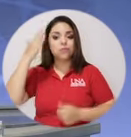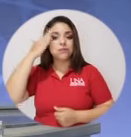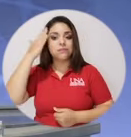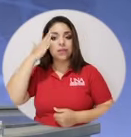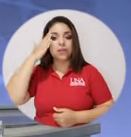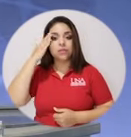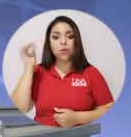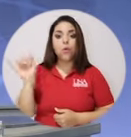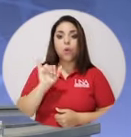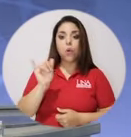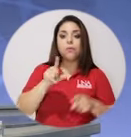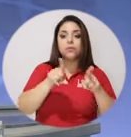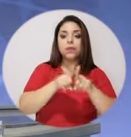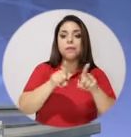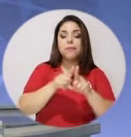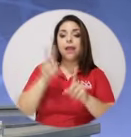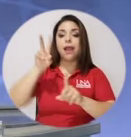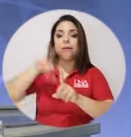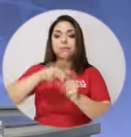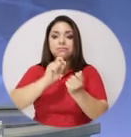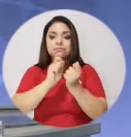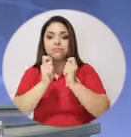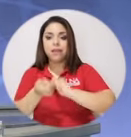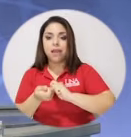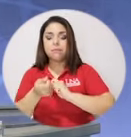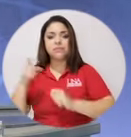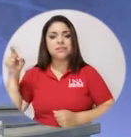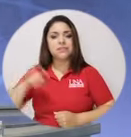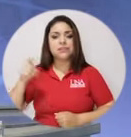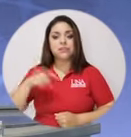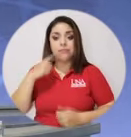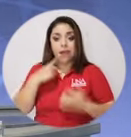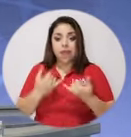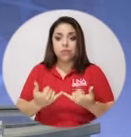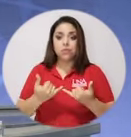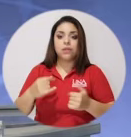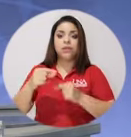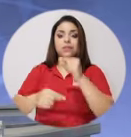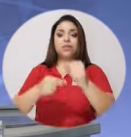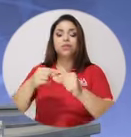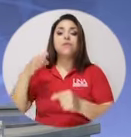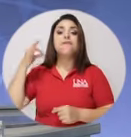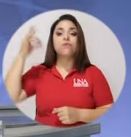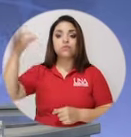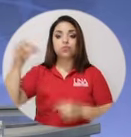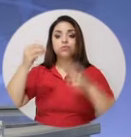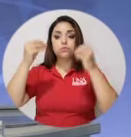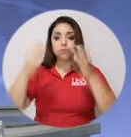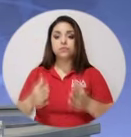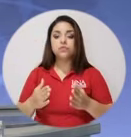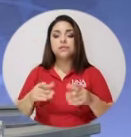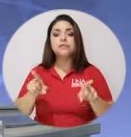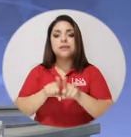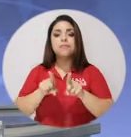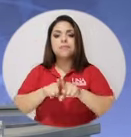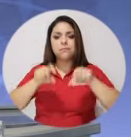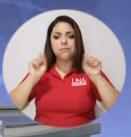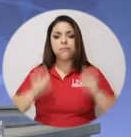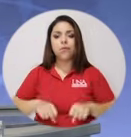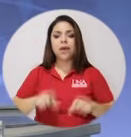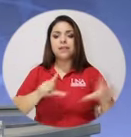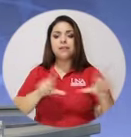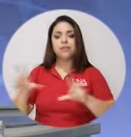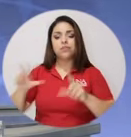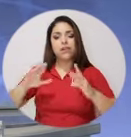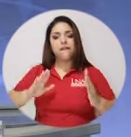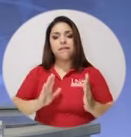cambios curriculares necesarios para que nuestras futuras las actuales generaciones y futuras generaciones docentes pues puedan enfrentar situaciones como